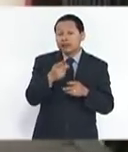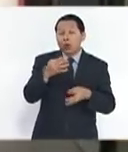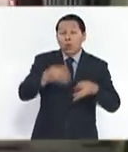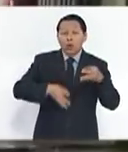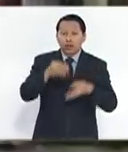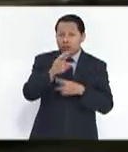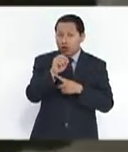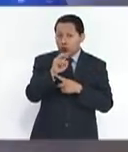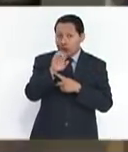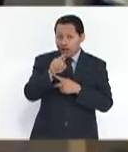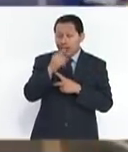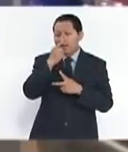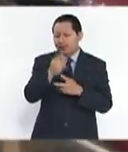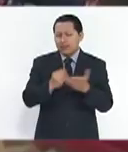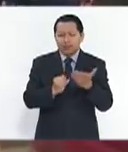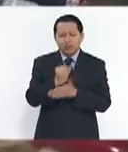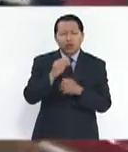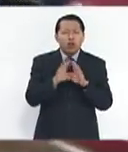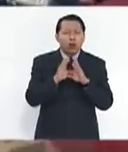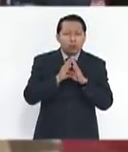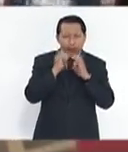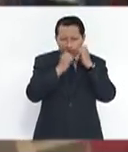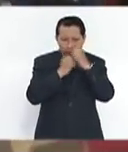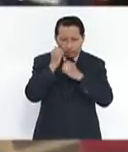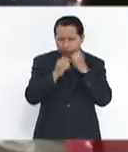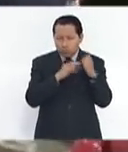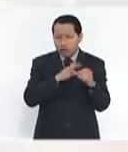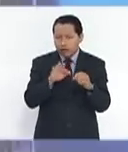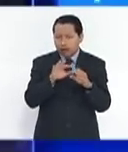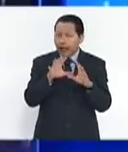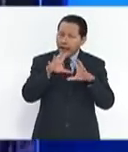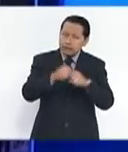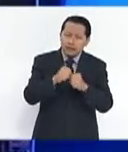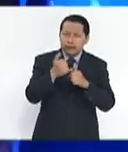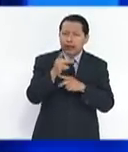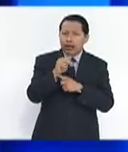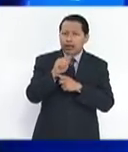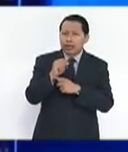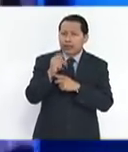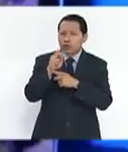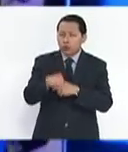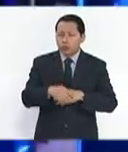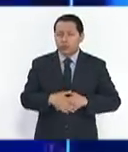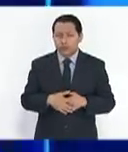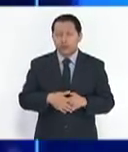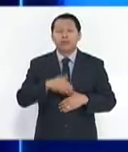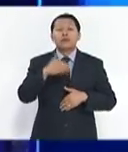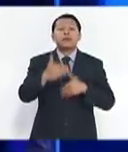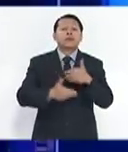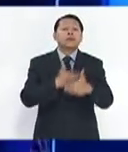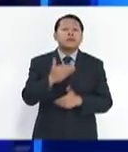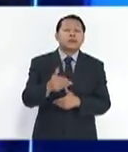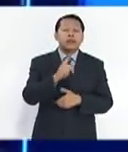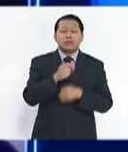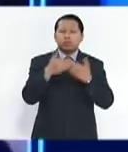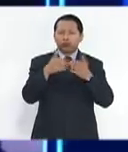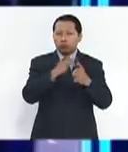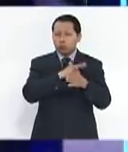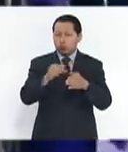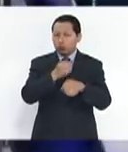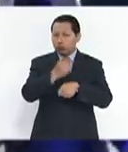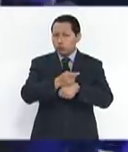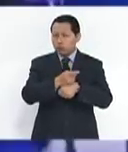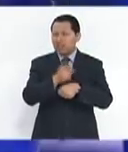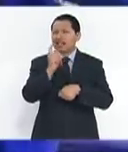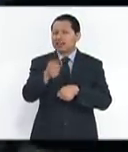Ronald Morgan decidió analizar la situación de la detención de Yarrington Rubalcaba. Posteriormente dejó abierta la posibilidad